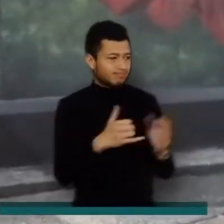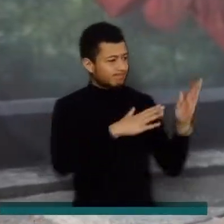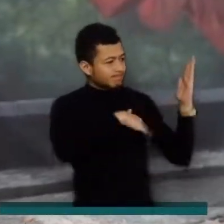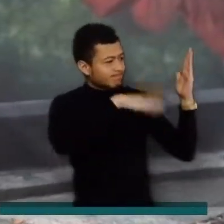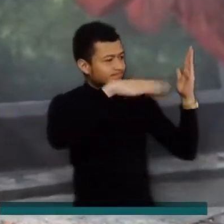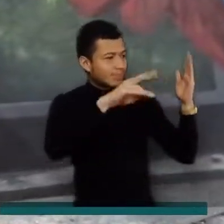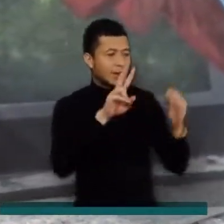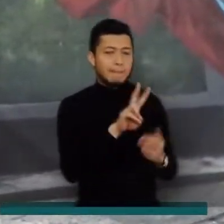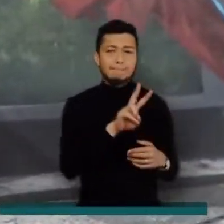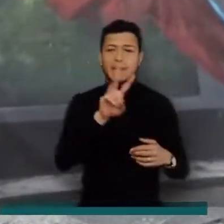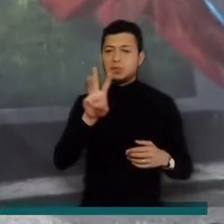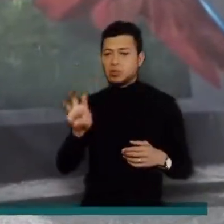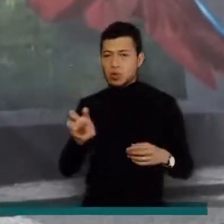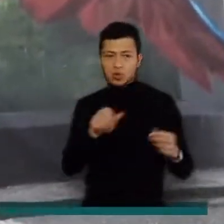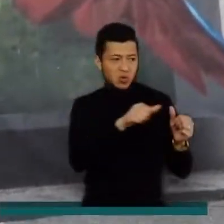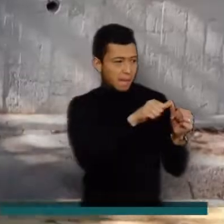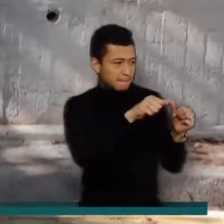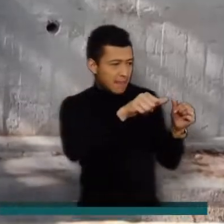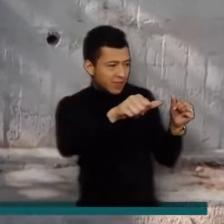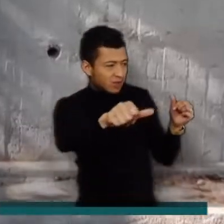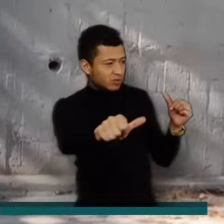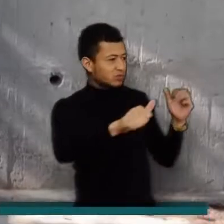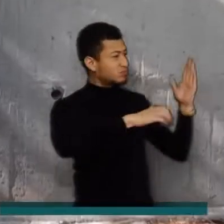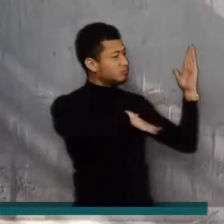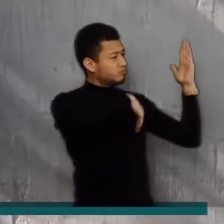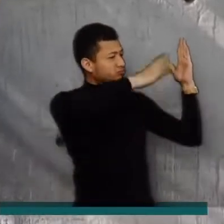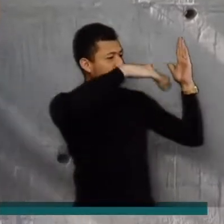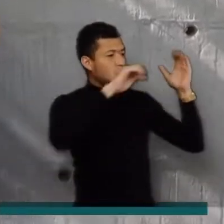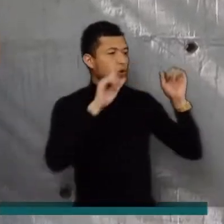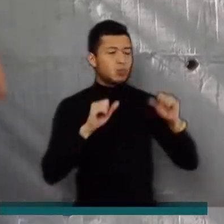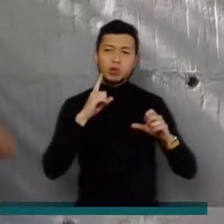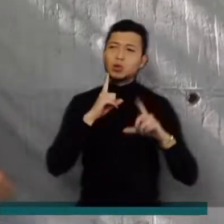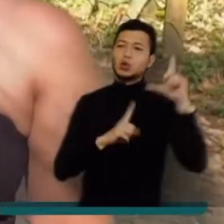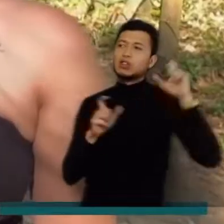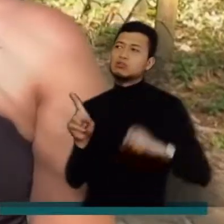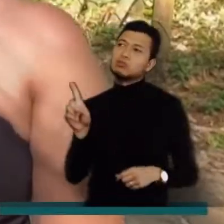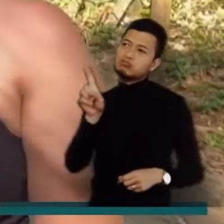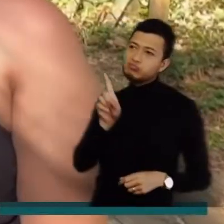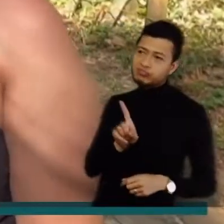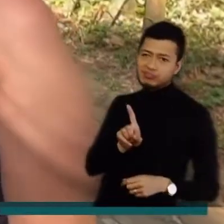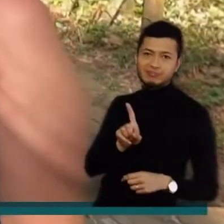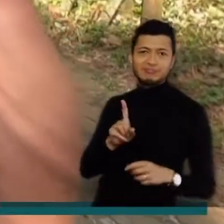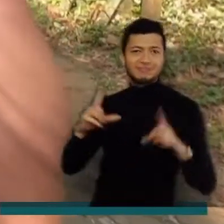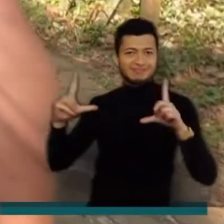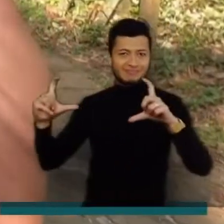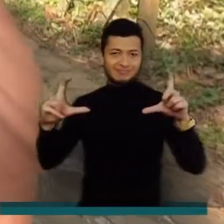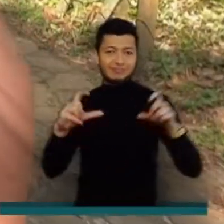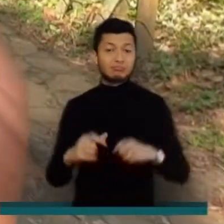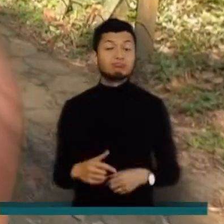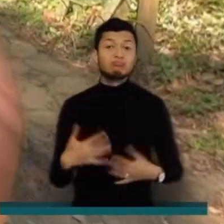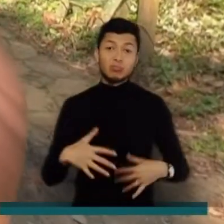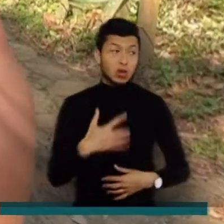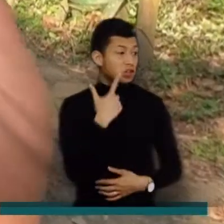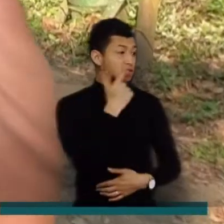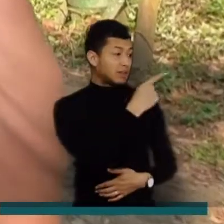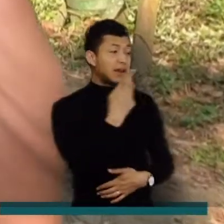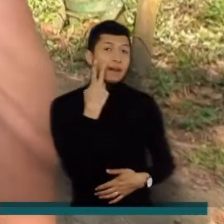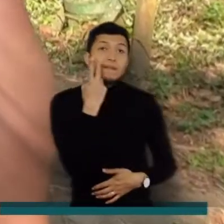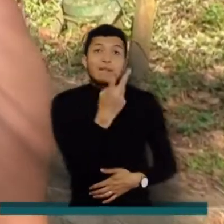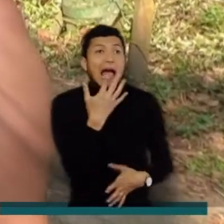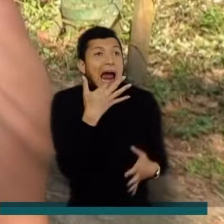murales de más de 28 metros cuadrados con los que los turistas podrán interactuar la verdad se ven súper reales